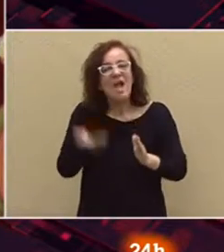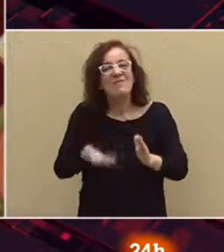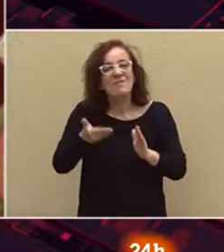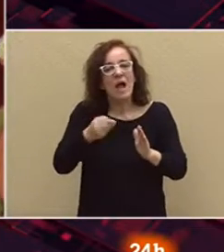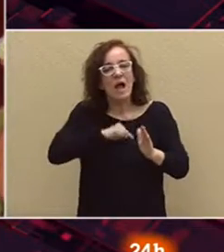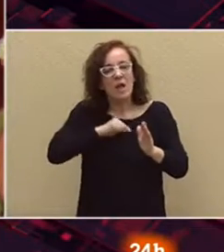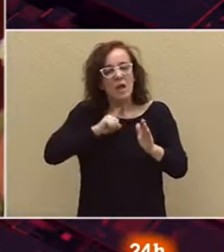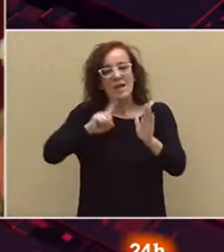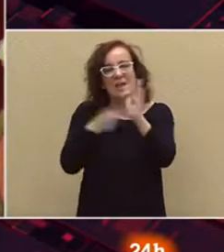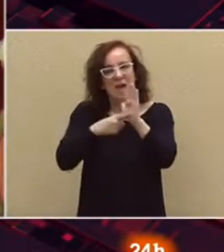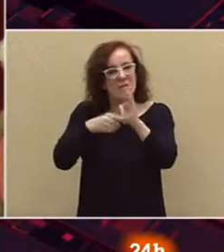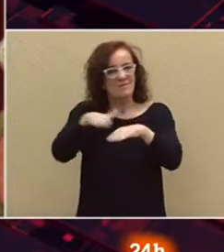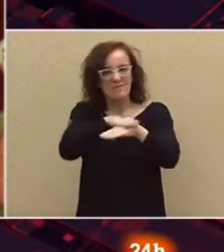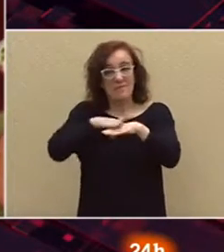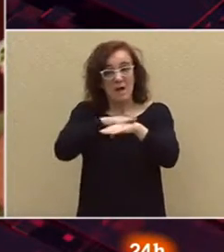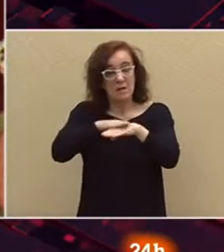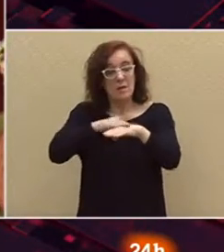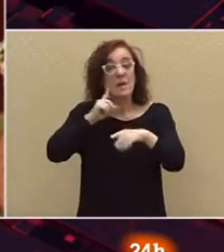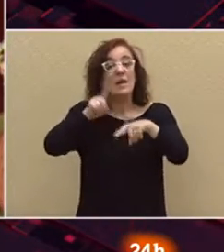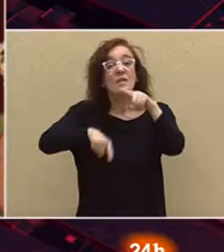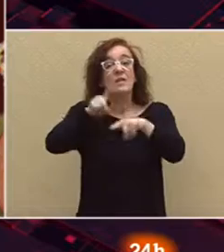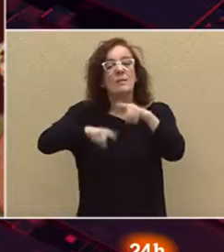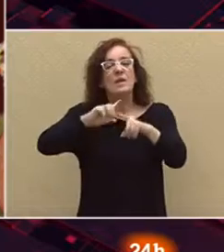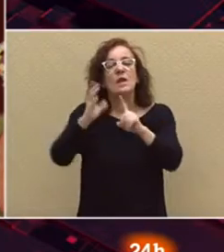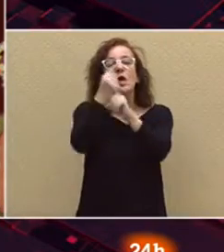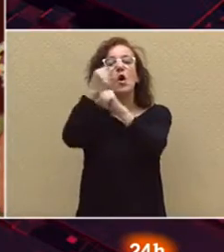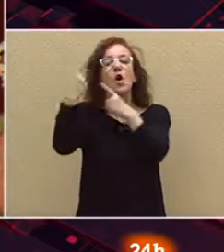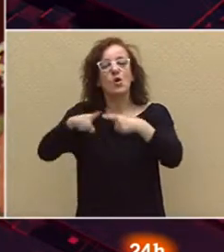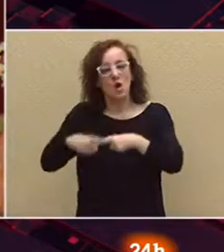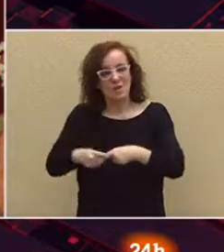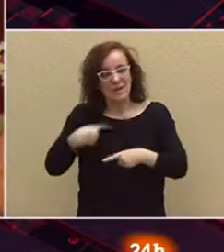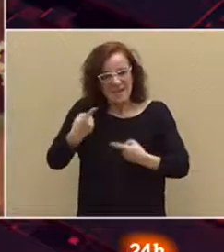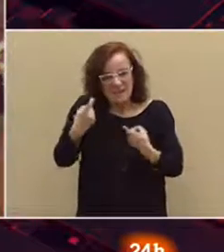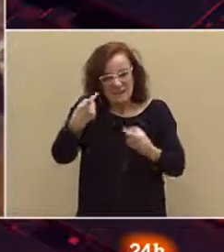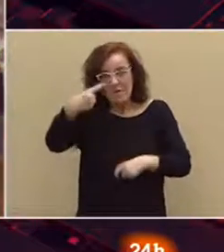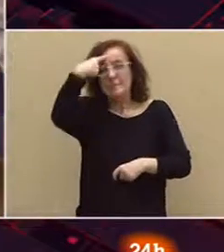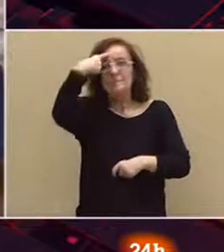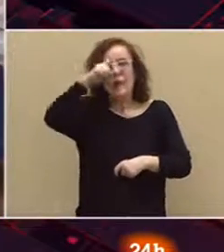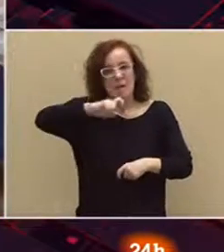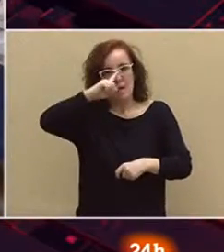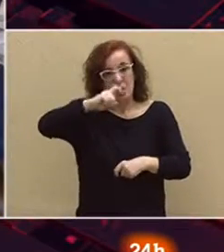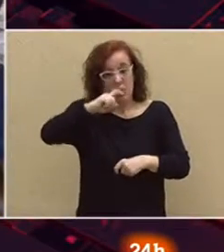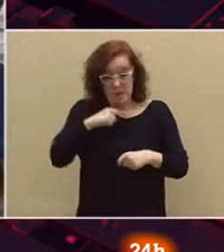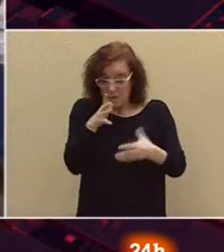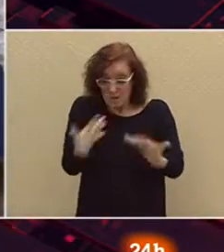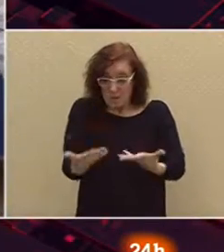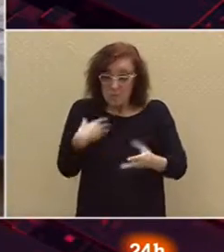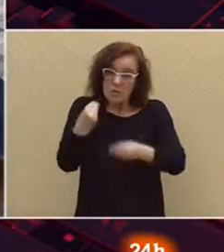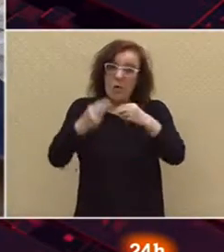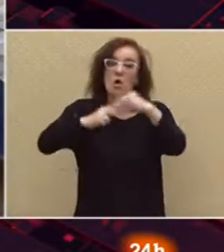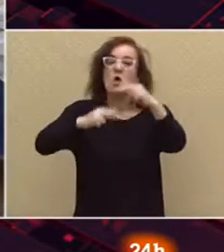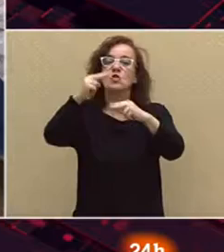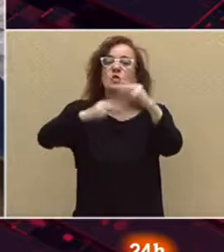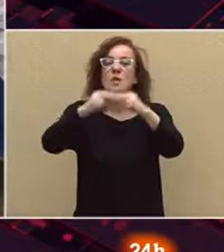fundamental, sino en virtud de sus logros. Y es necesario que recordemos que con ella hemos construido ese sistema